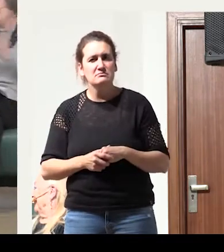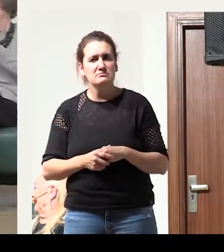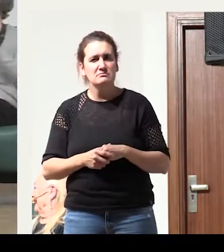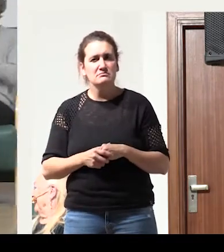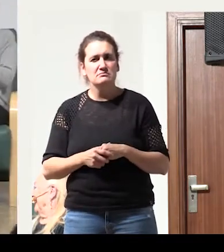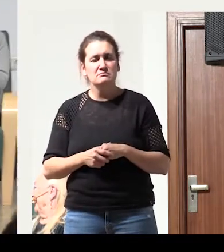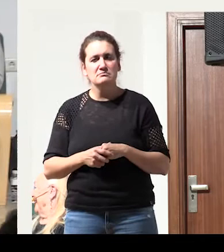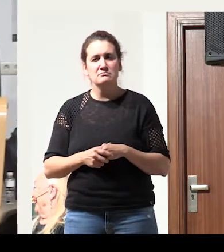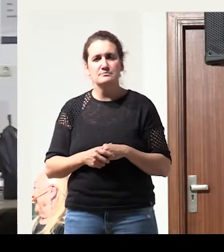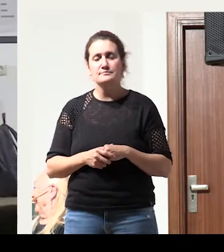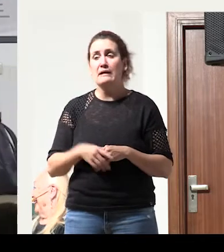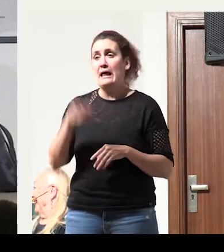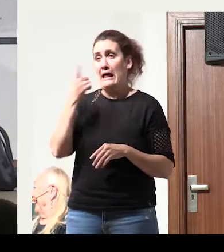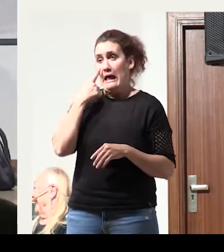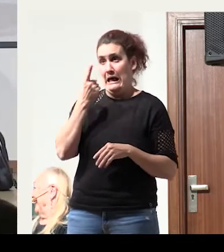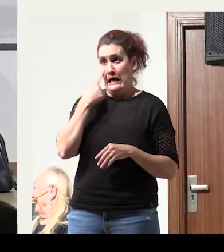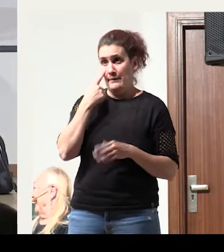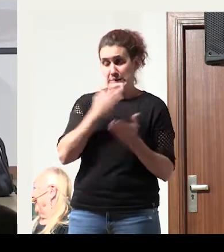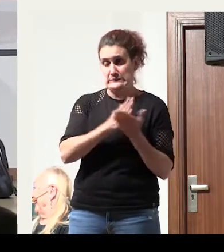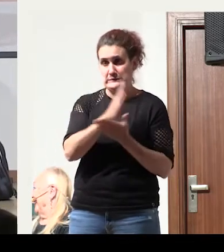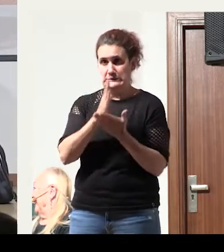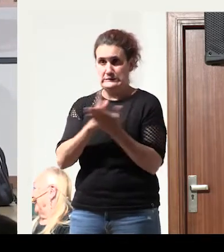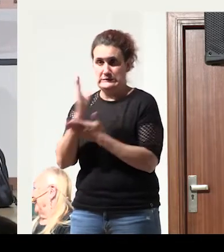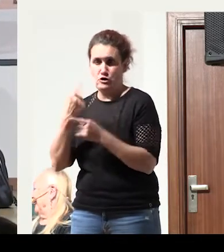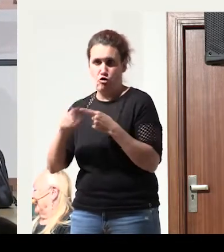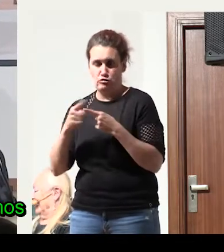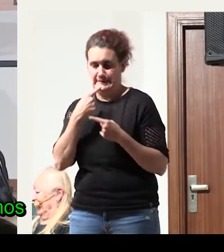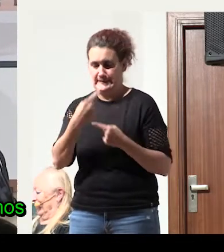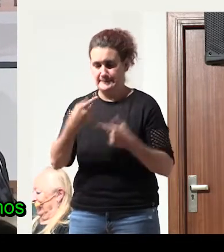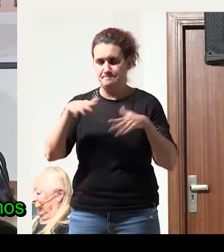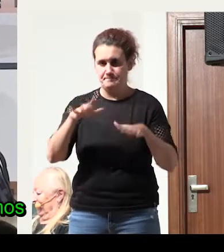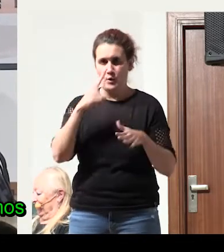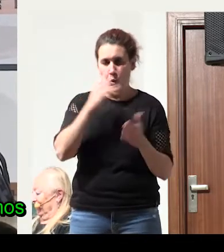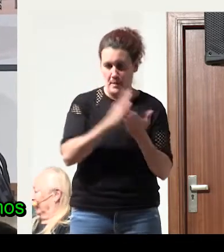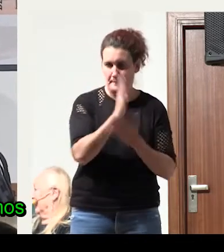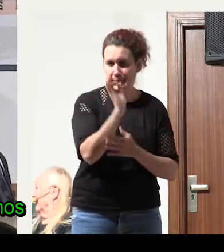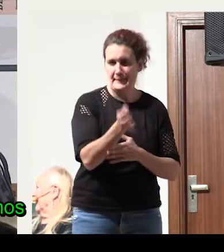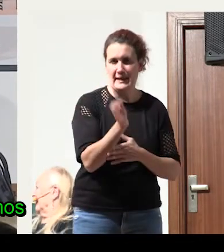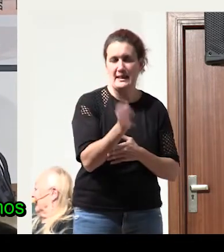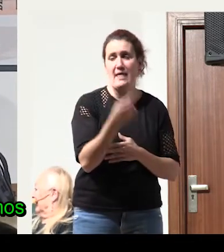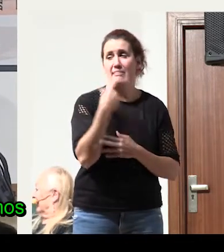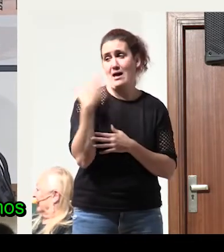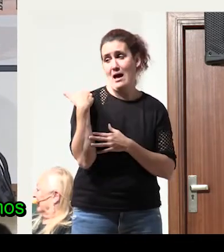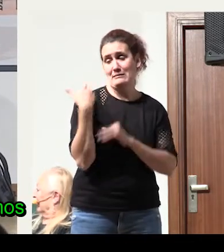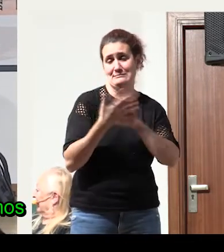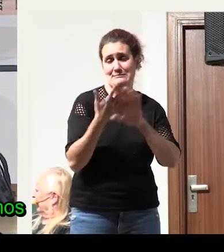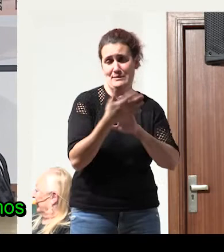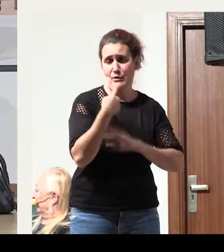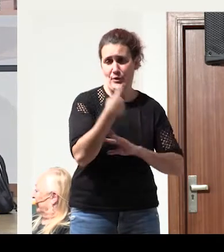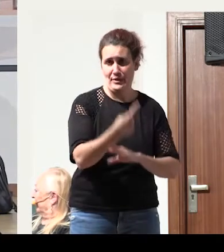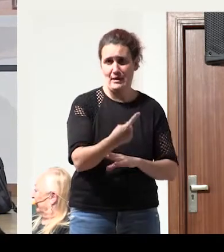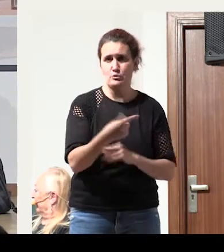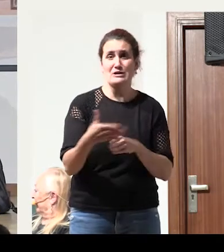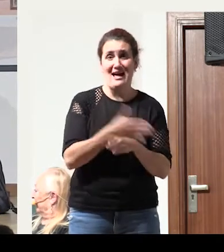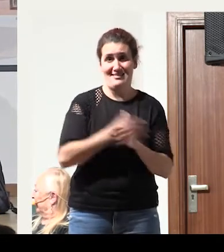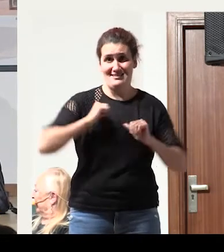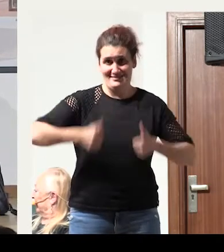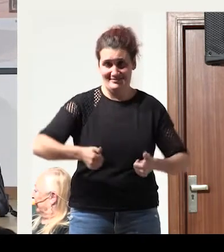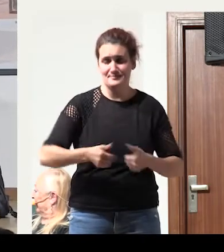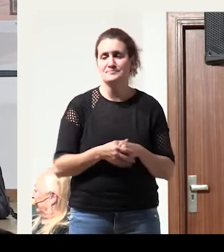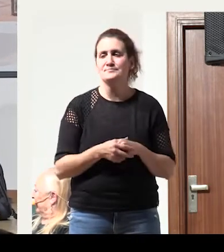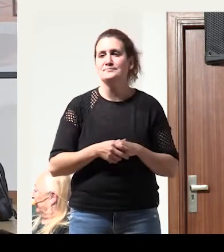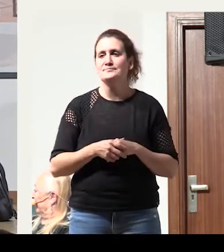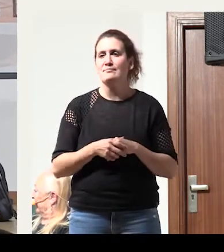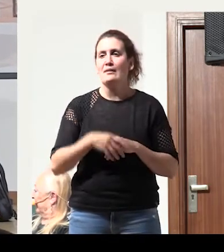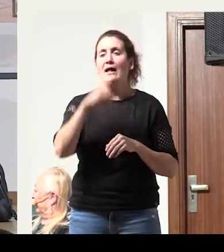A ver, hay distintas cosas que se pueden decir. Por una parte es verdad, lo decíamos antes cuando hablábamos tú, ¿sí?, ¿no?, antes de empezar, que claro, las personas mayores,